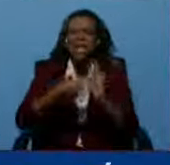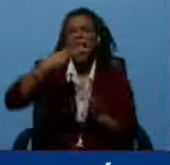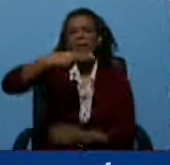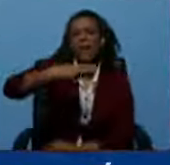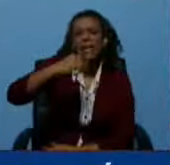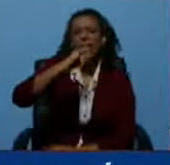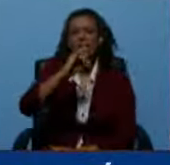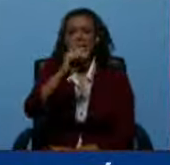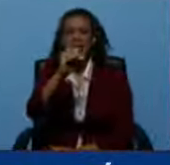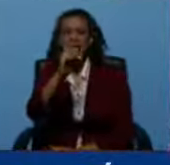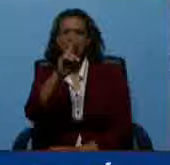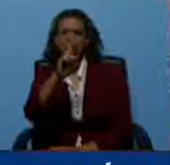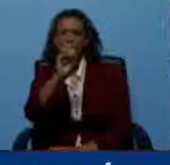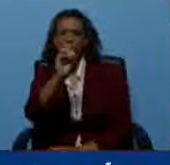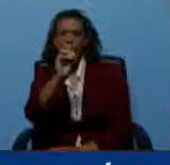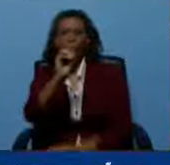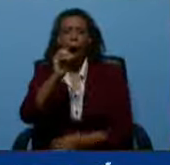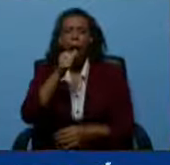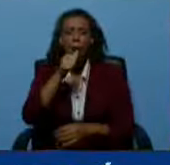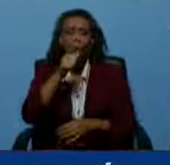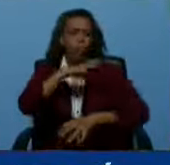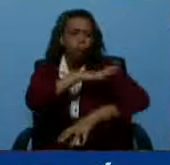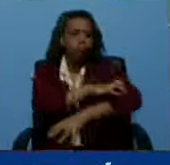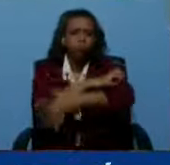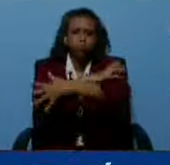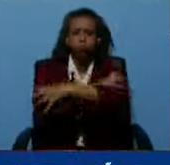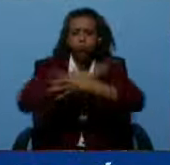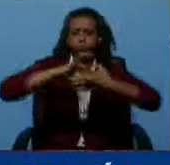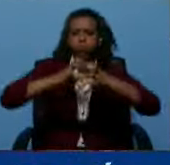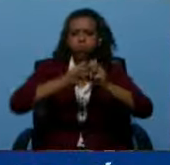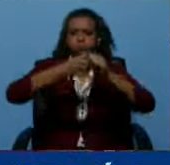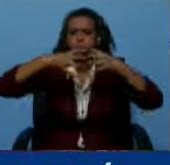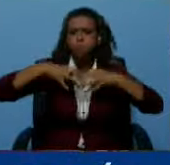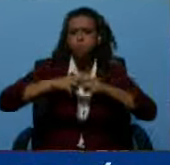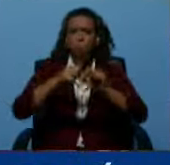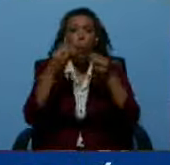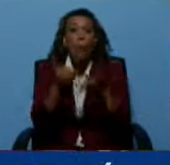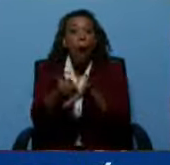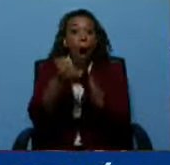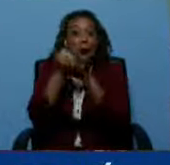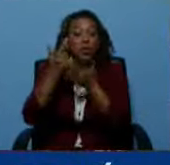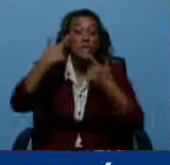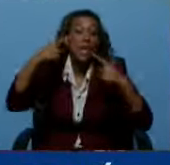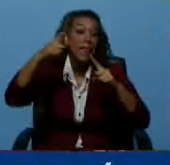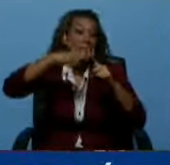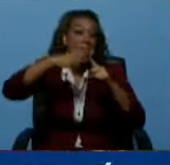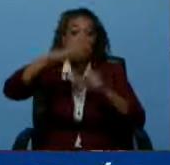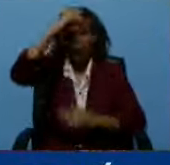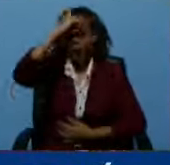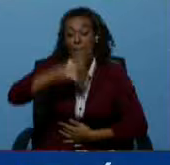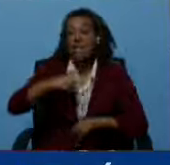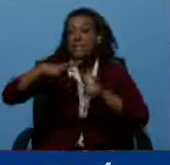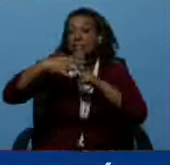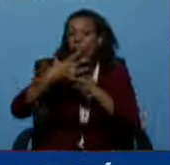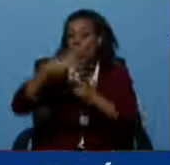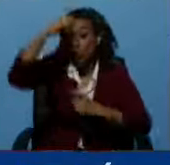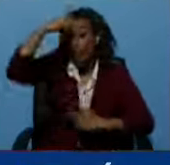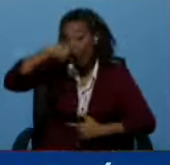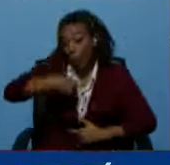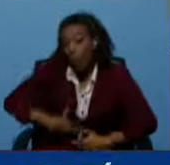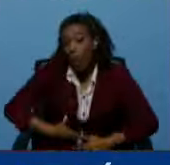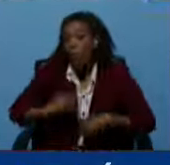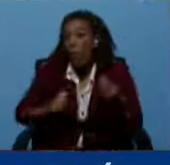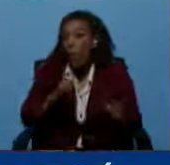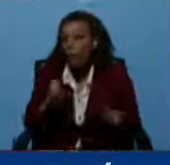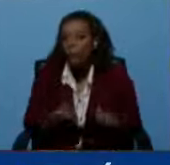consiste, cómo lo vamos a captar a estos niños y cómo los vamos a poder ayudar según el tipo de condición que se pueda presentar.